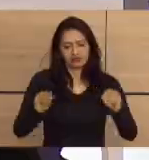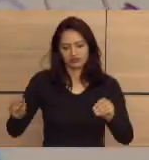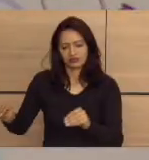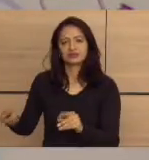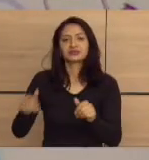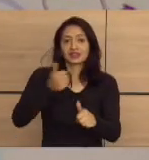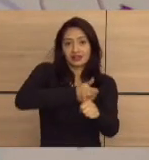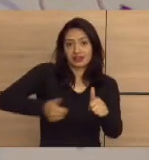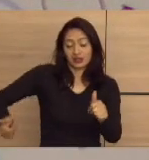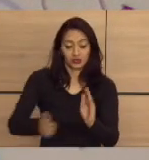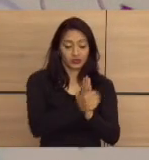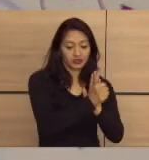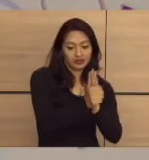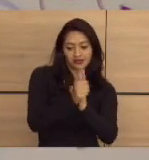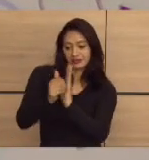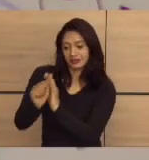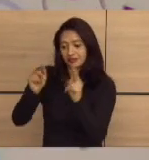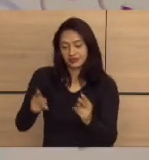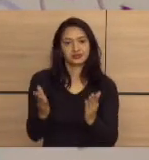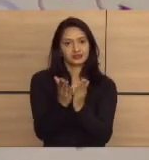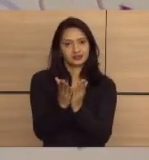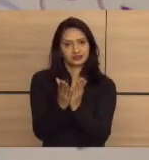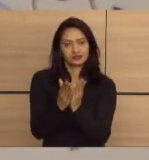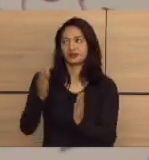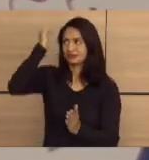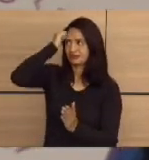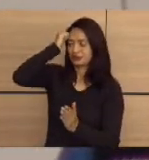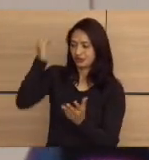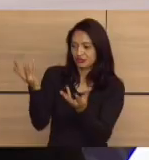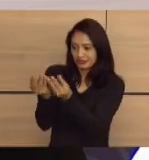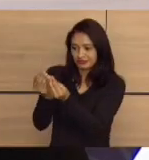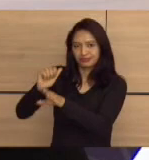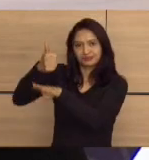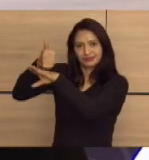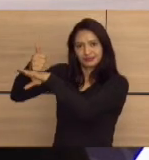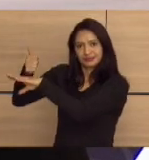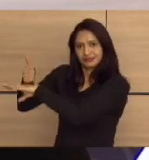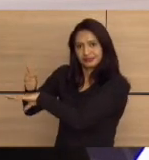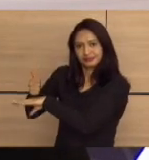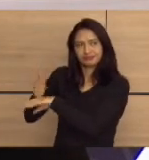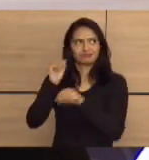habilidad de los estudiantes, obviamente de nuestros maestros, de los directivos. Mirada holística,